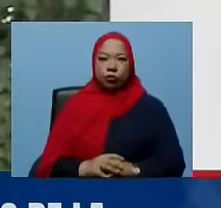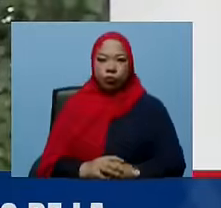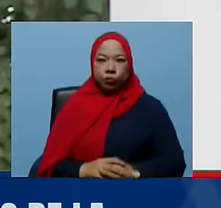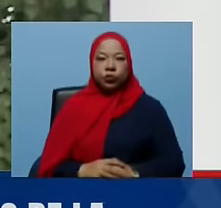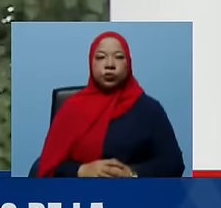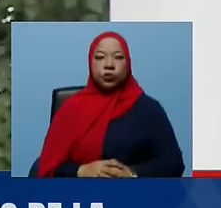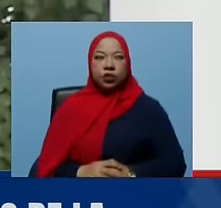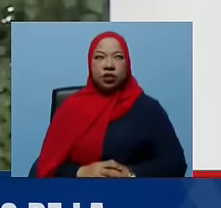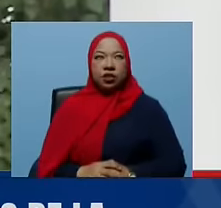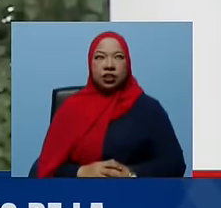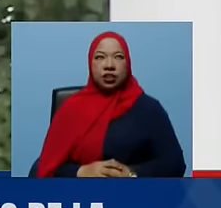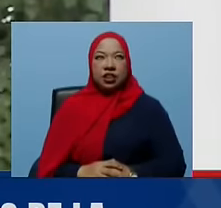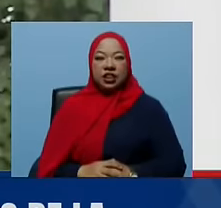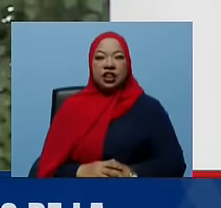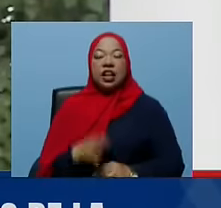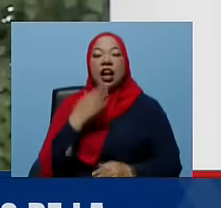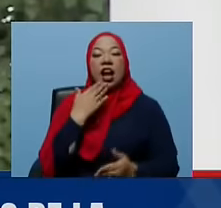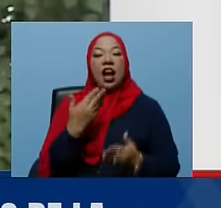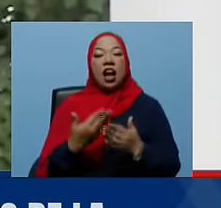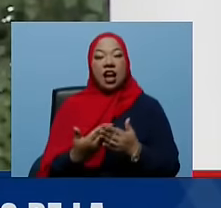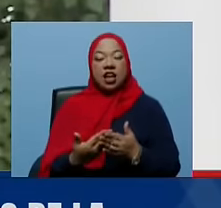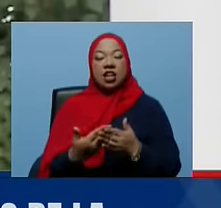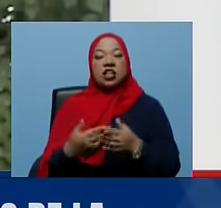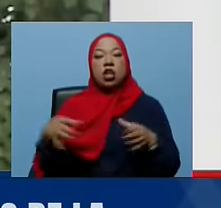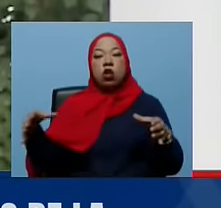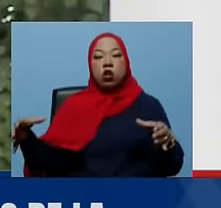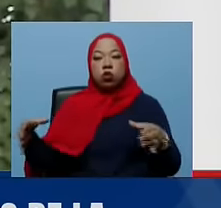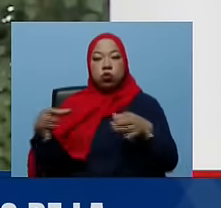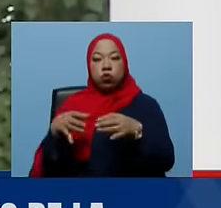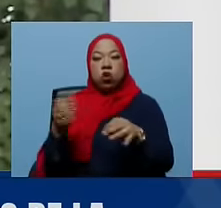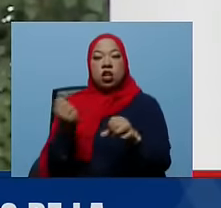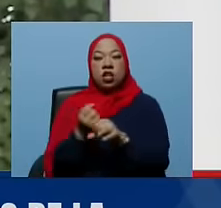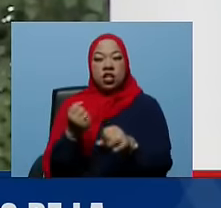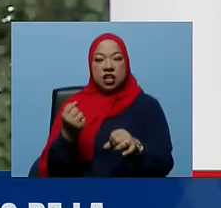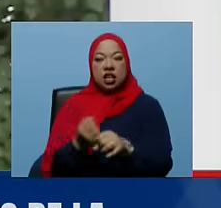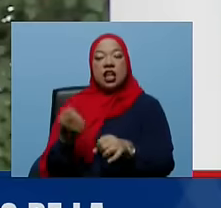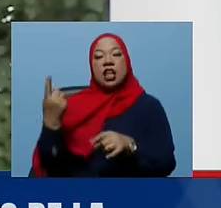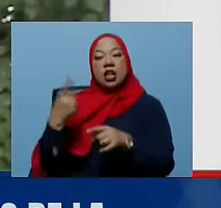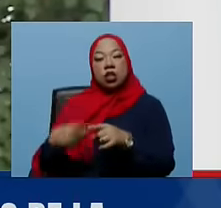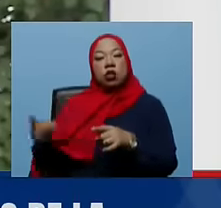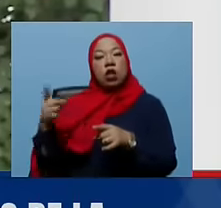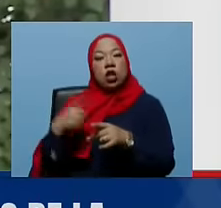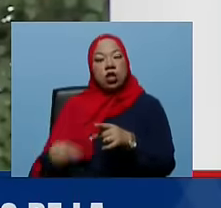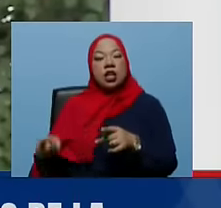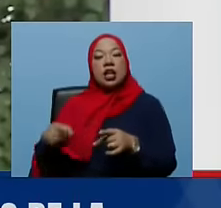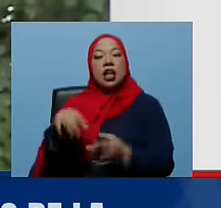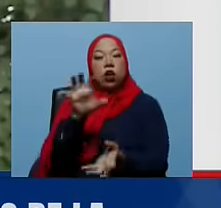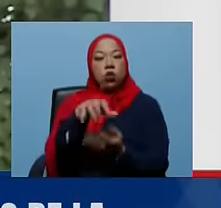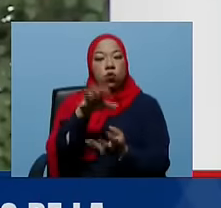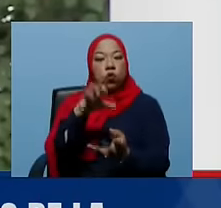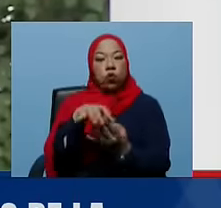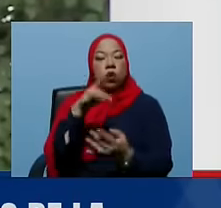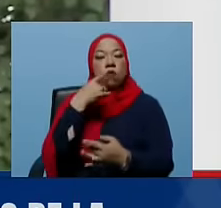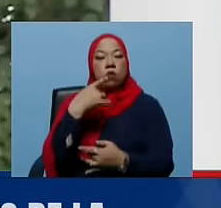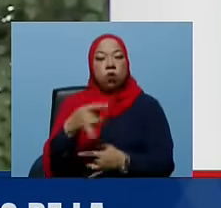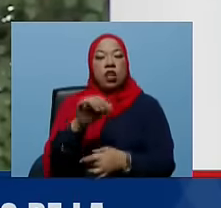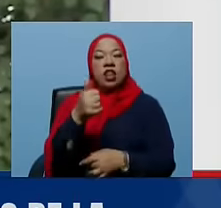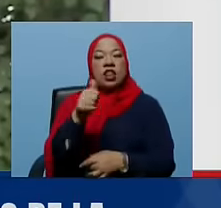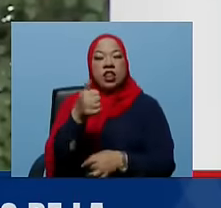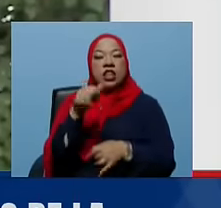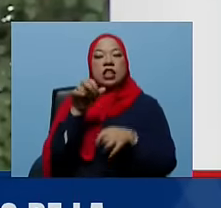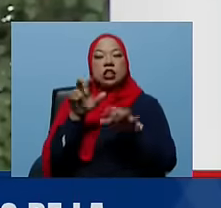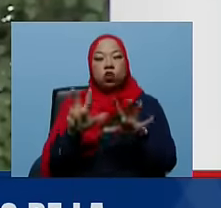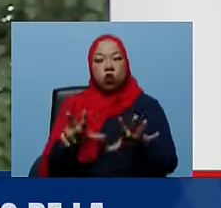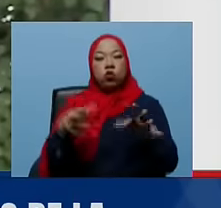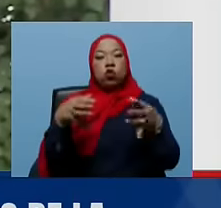Vamos a agradecerle al ensamble de diversión Isla de Coche. Fusión de 18